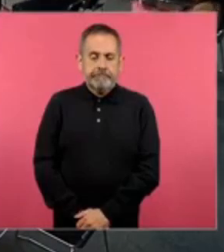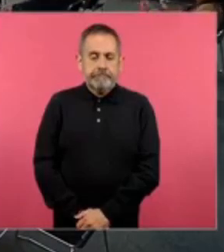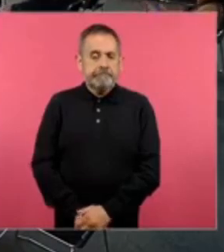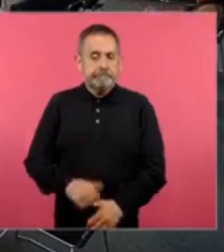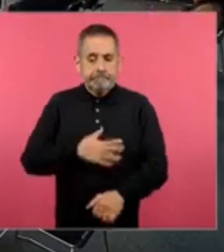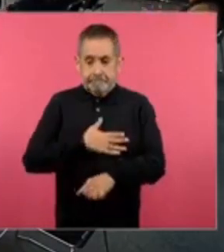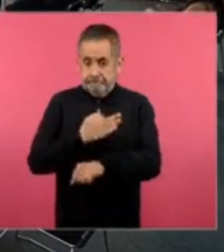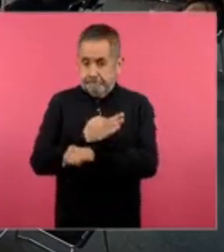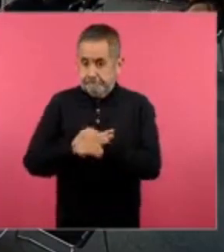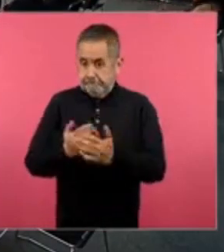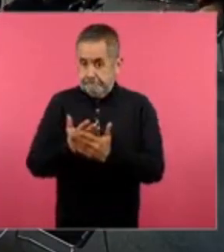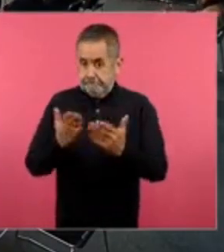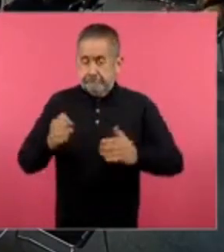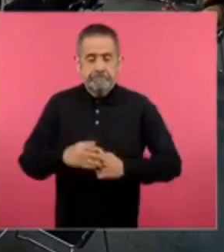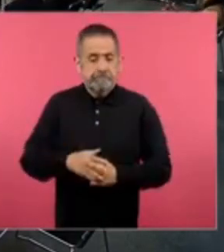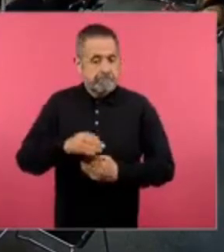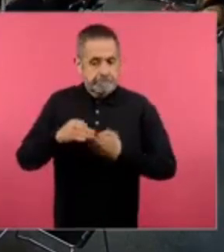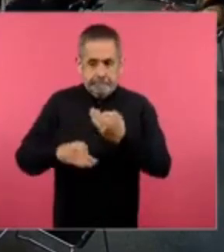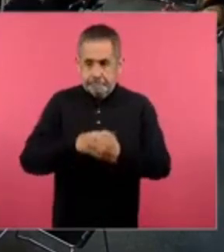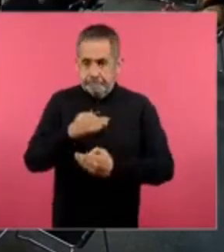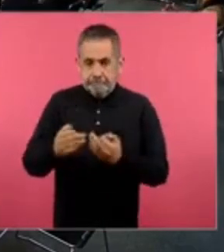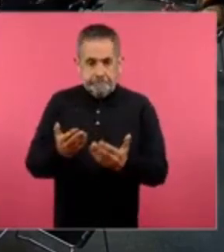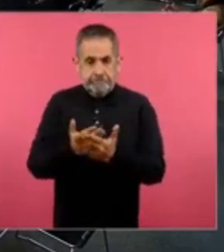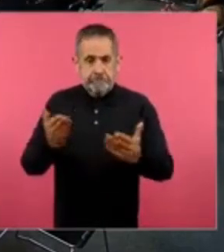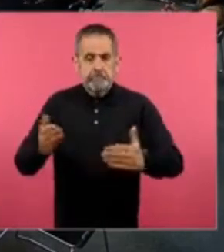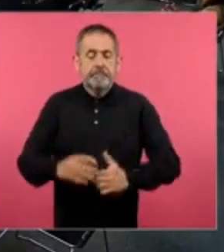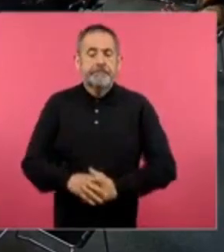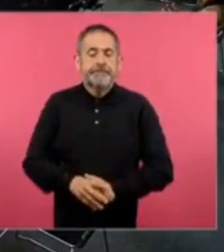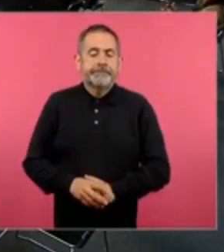Buenas tardes a todas y a todos.